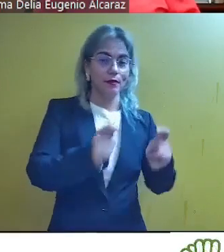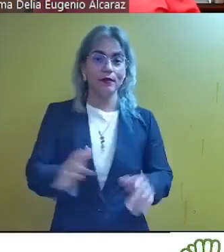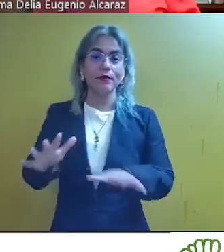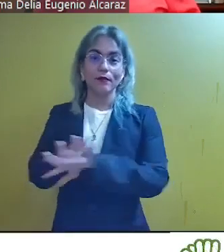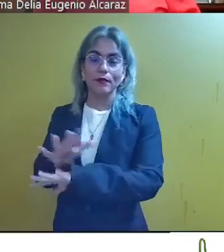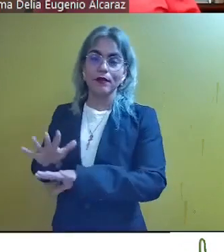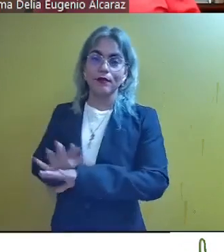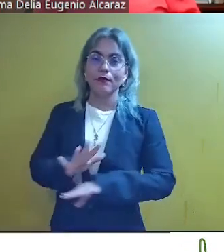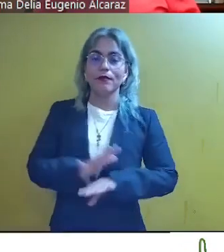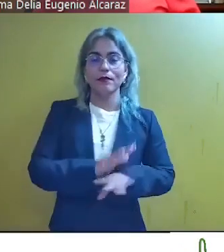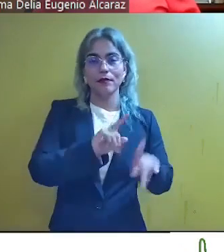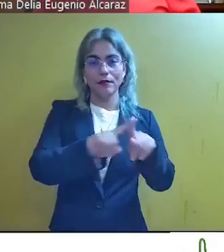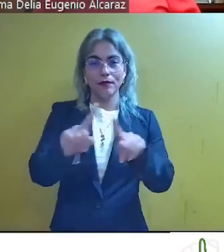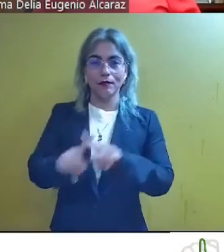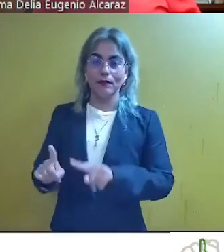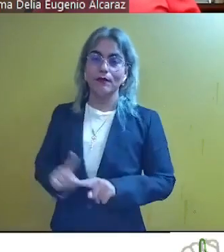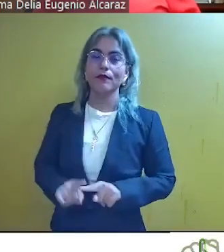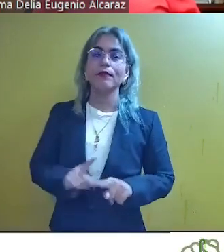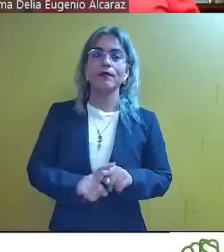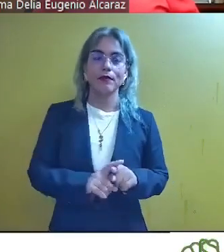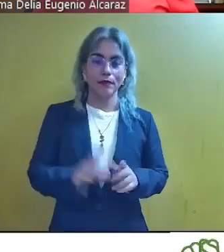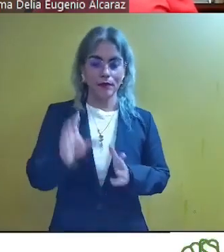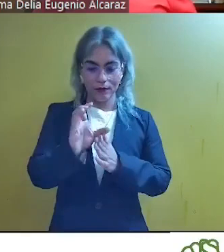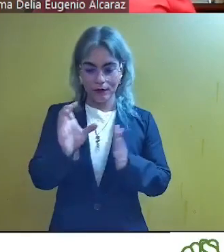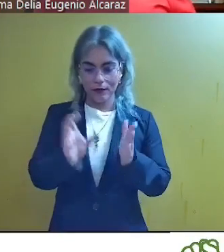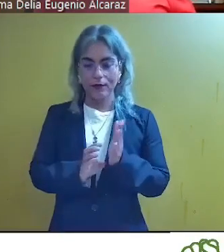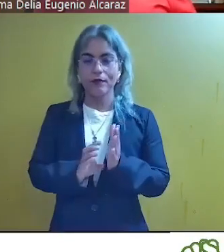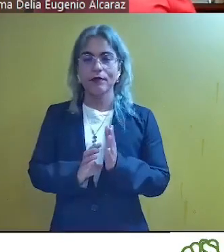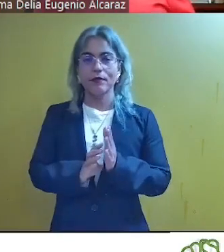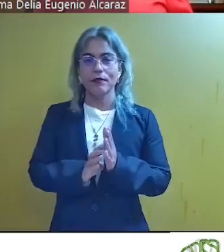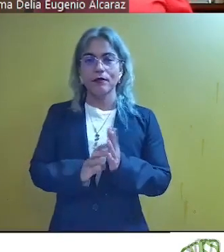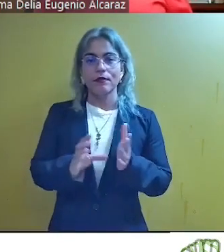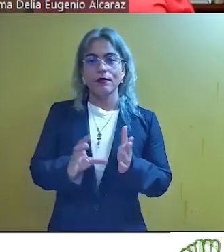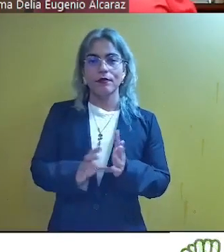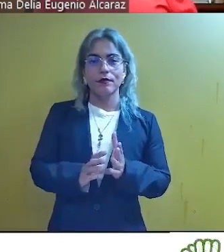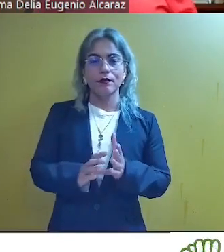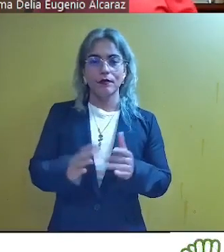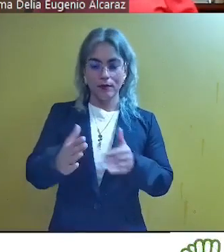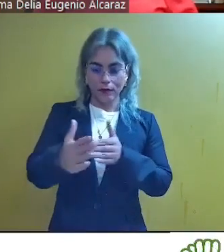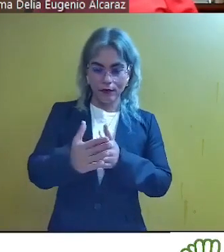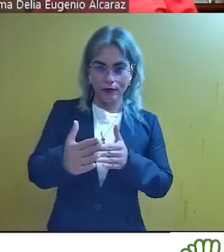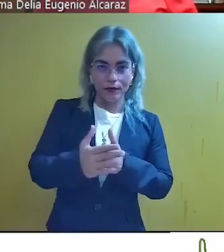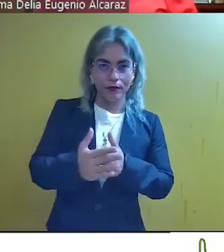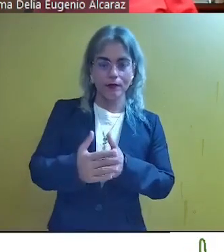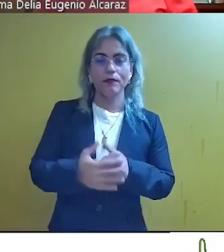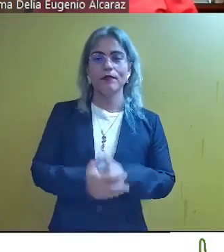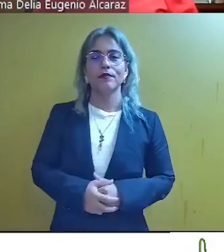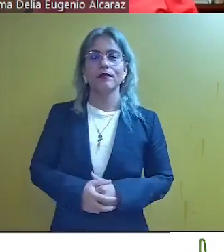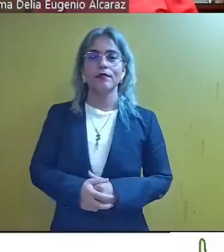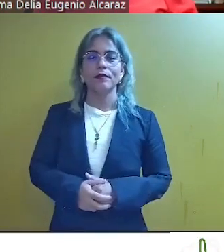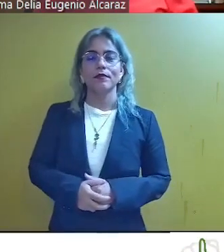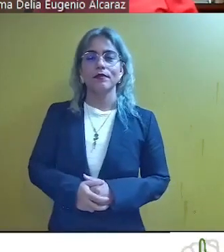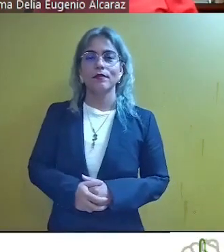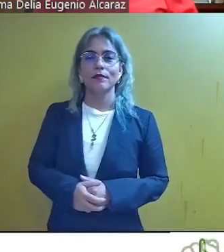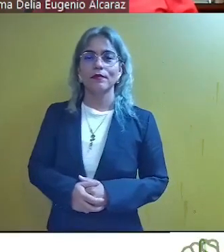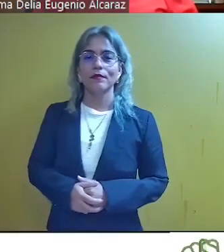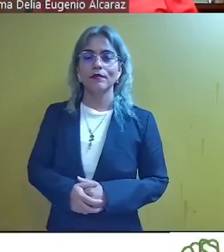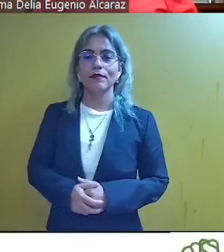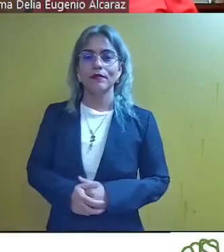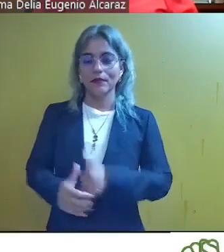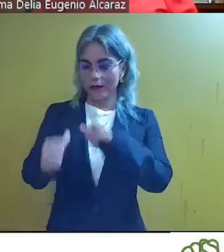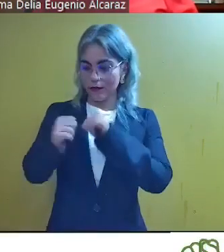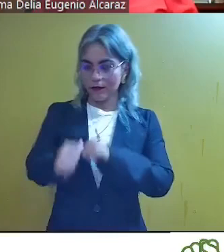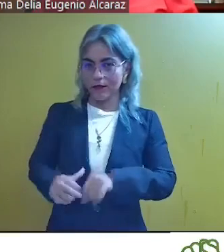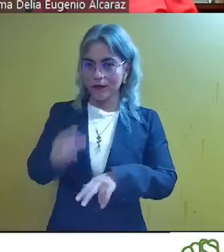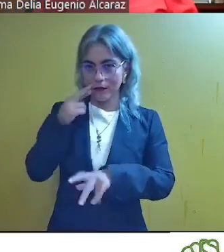Electoral, límites constitucionales de la facultad discrecional reconocida en la ley. Así, dado que la autoridad